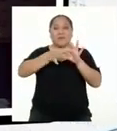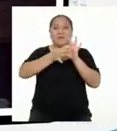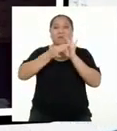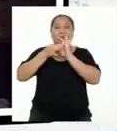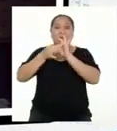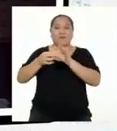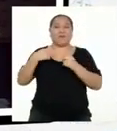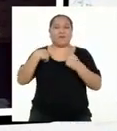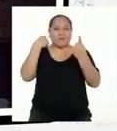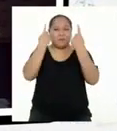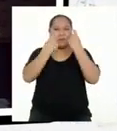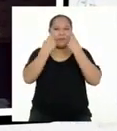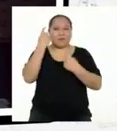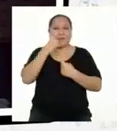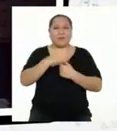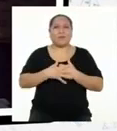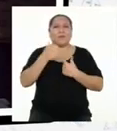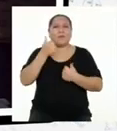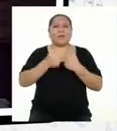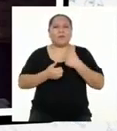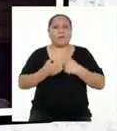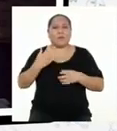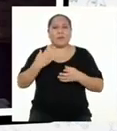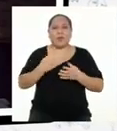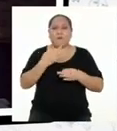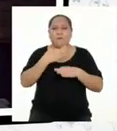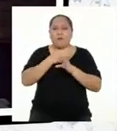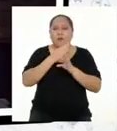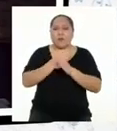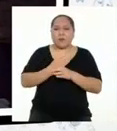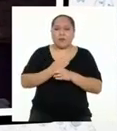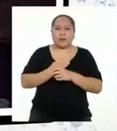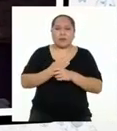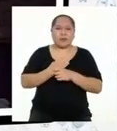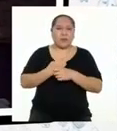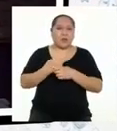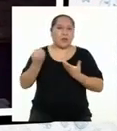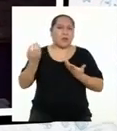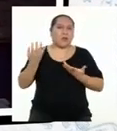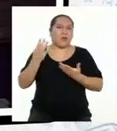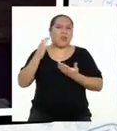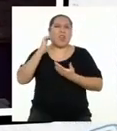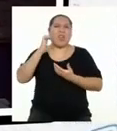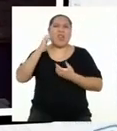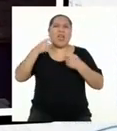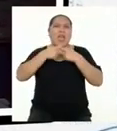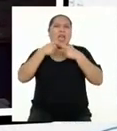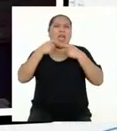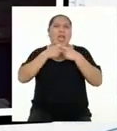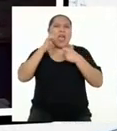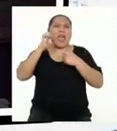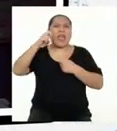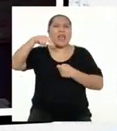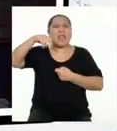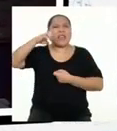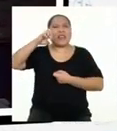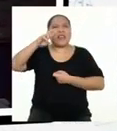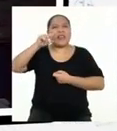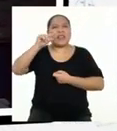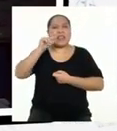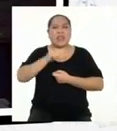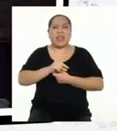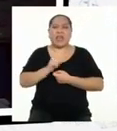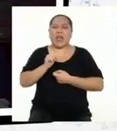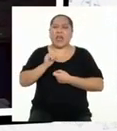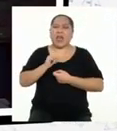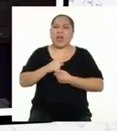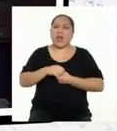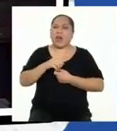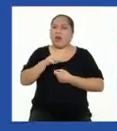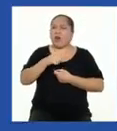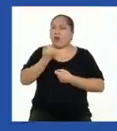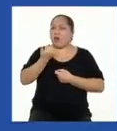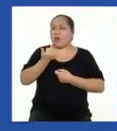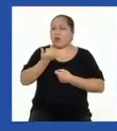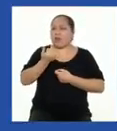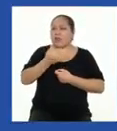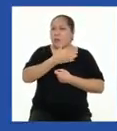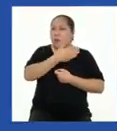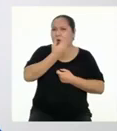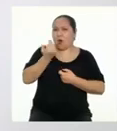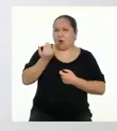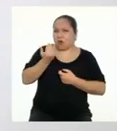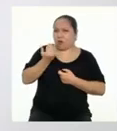mi pregunta es, ¿qué tipo de energías hay además de la eléctrica? ¿Alguna es más